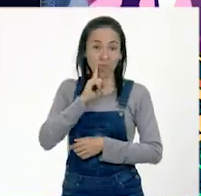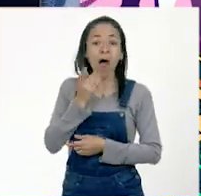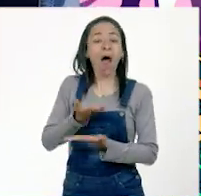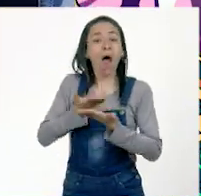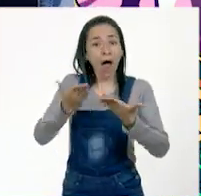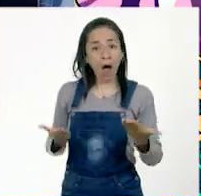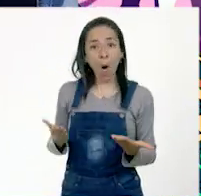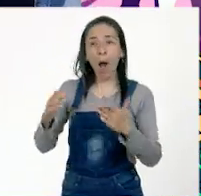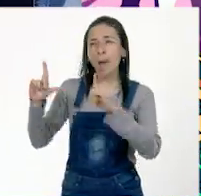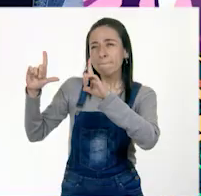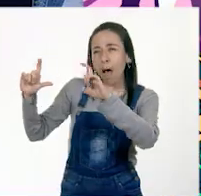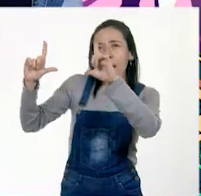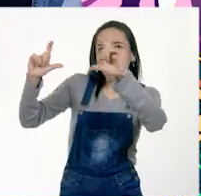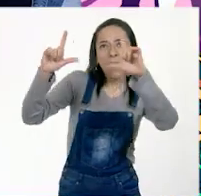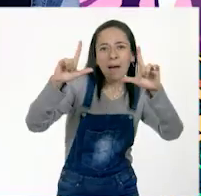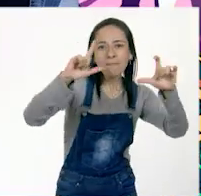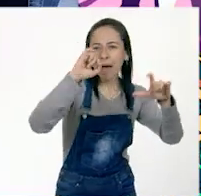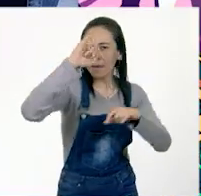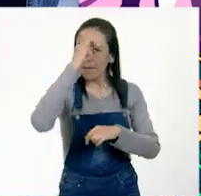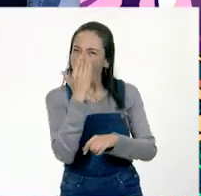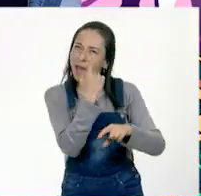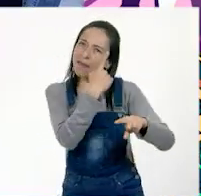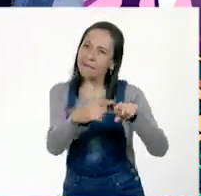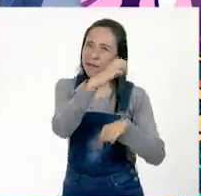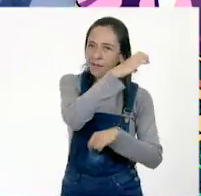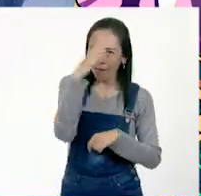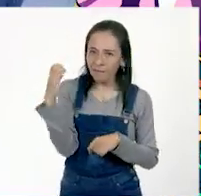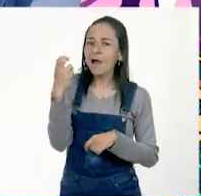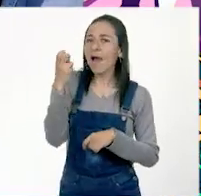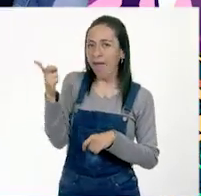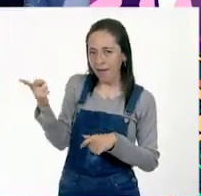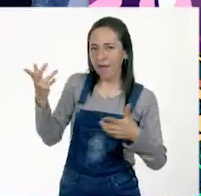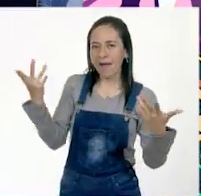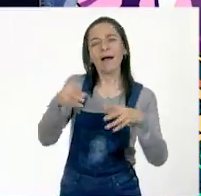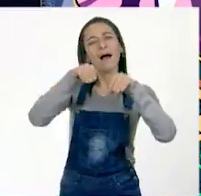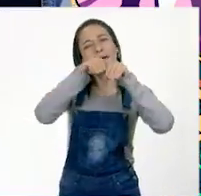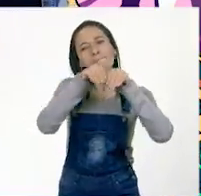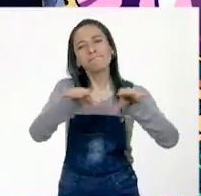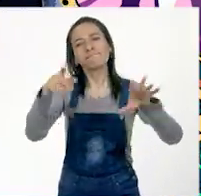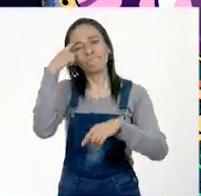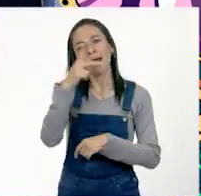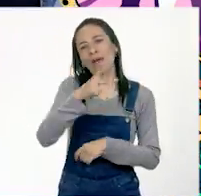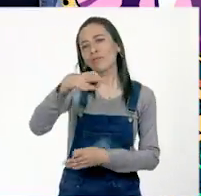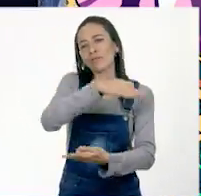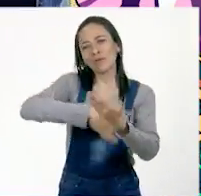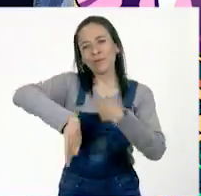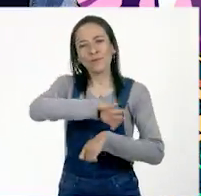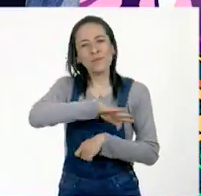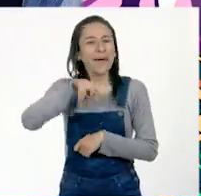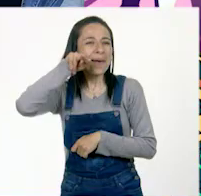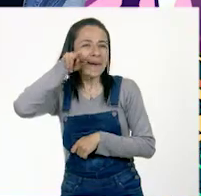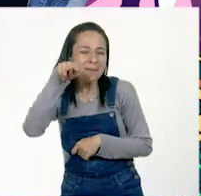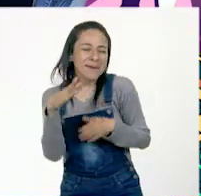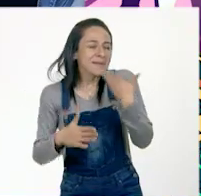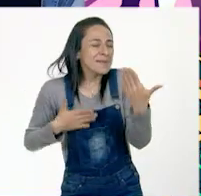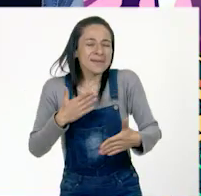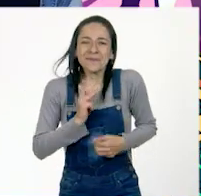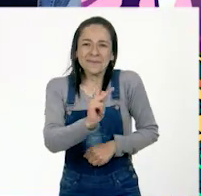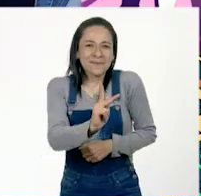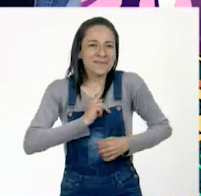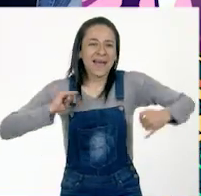todos puedan disfrutar, al igual que nosotros, de esta fantástica vista. ¡Muy